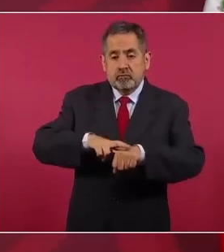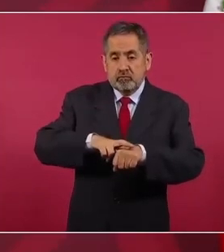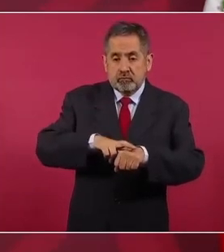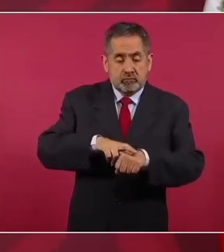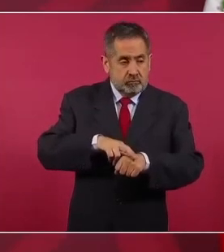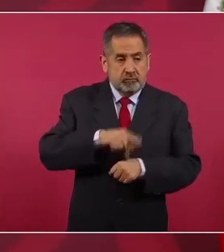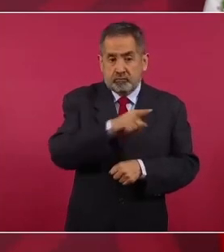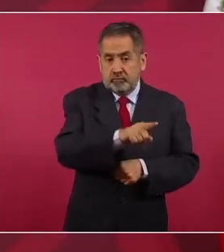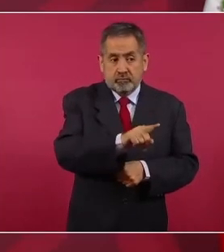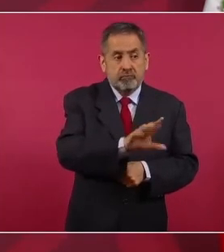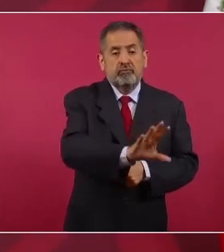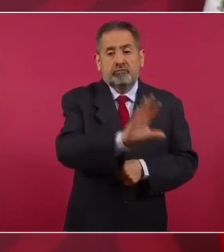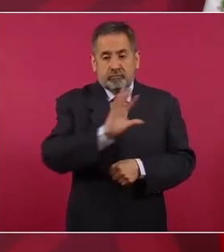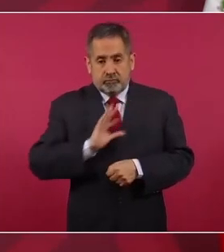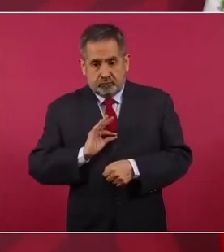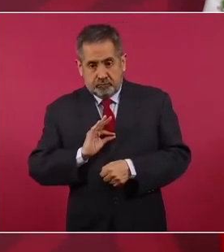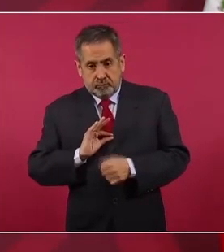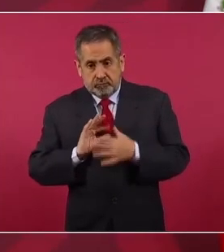comentó